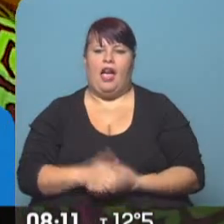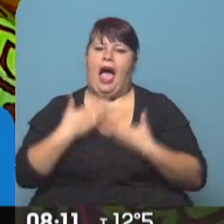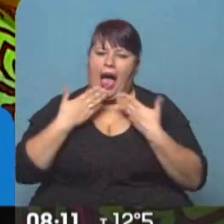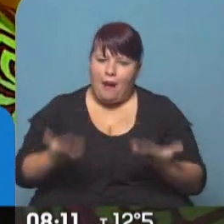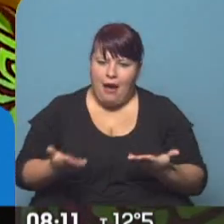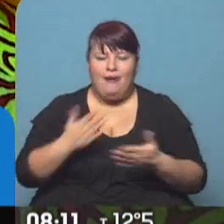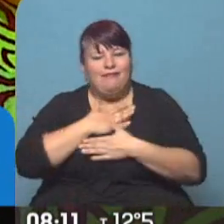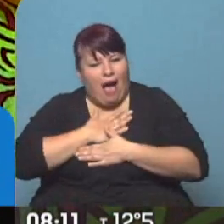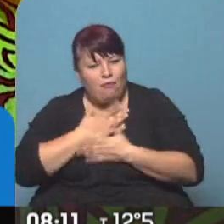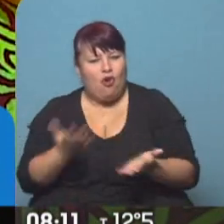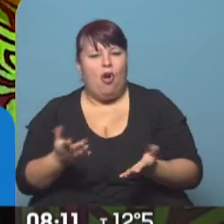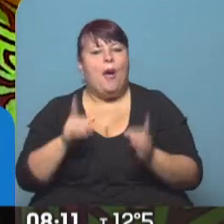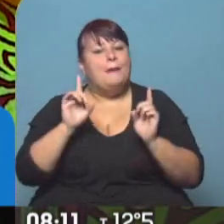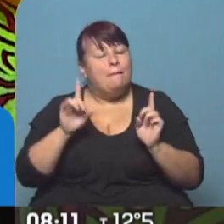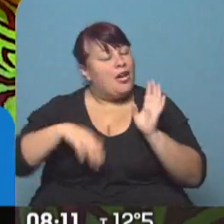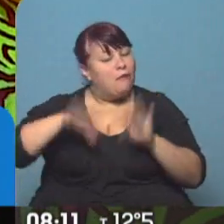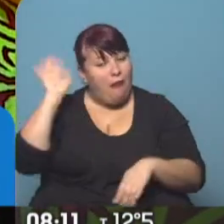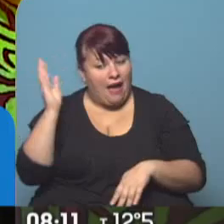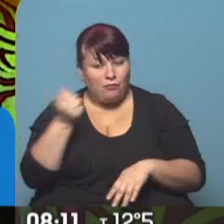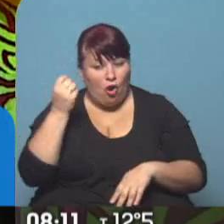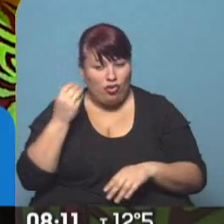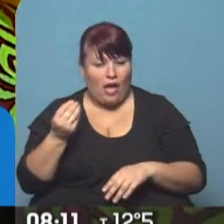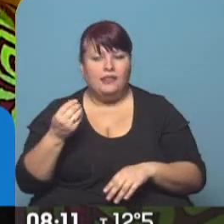amable, amorosa, pero que sobre todo